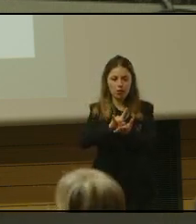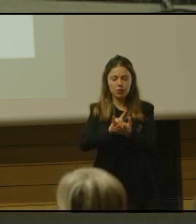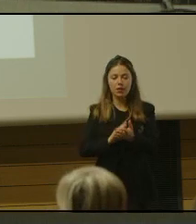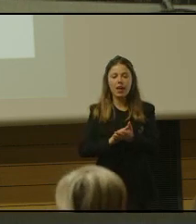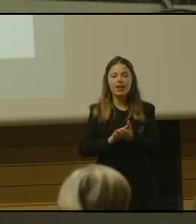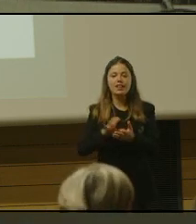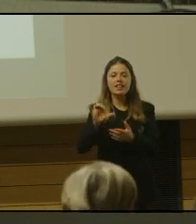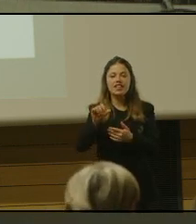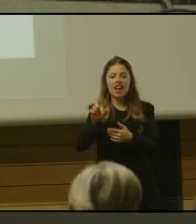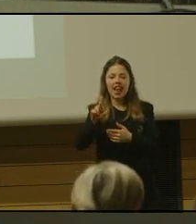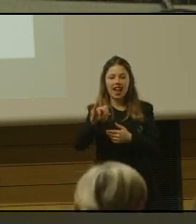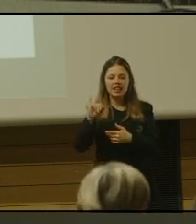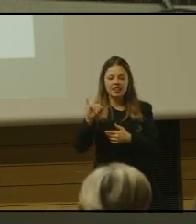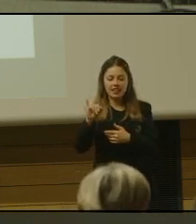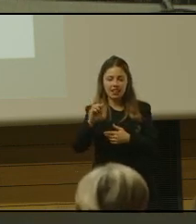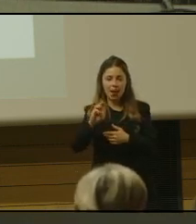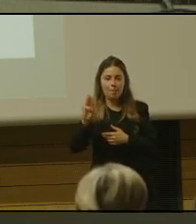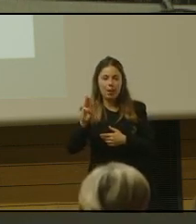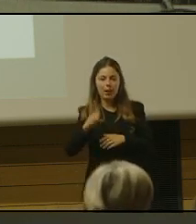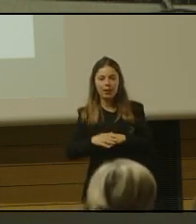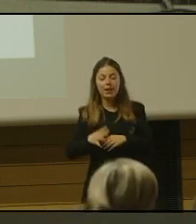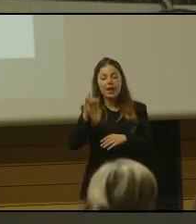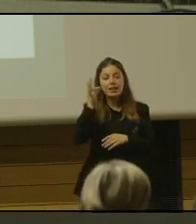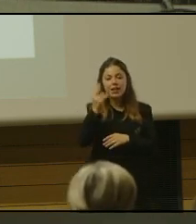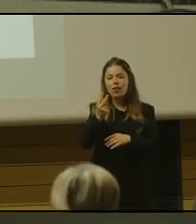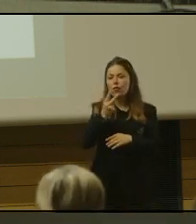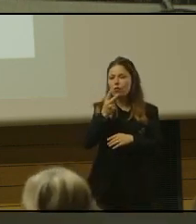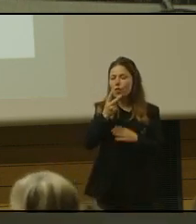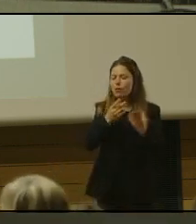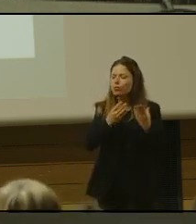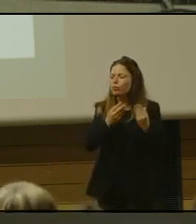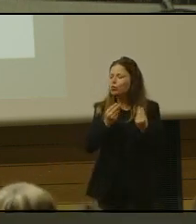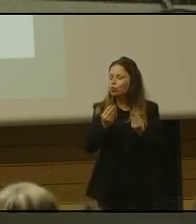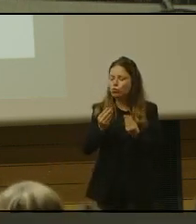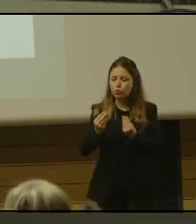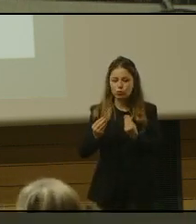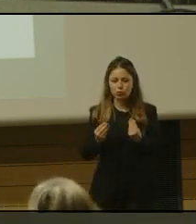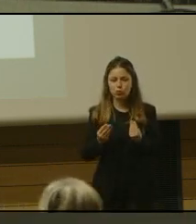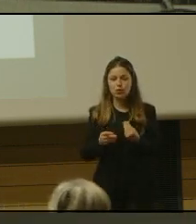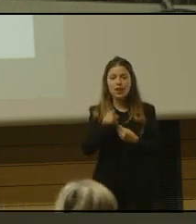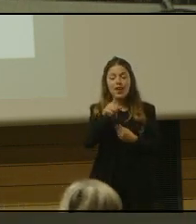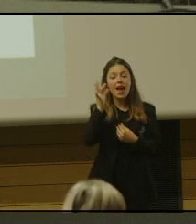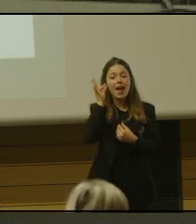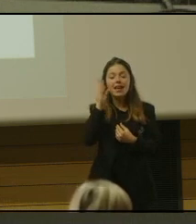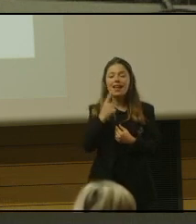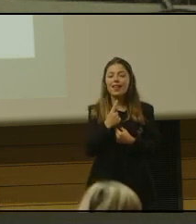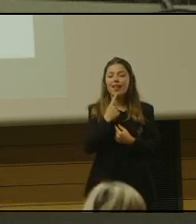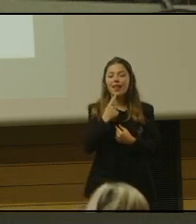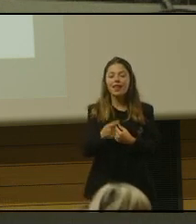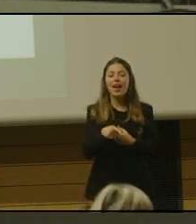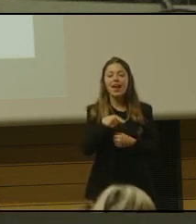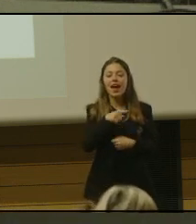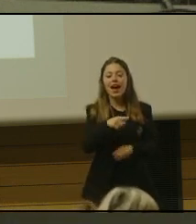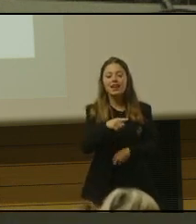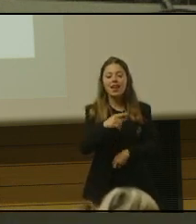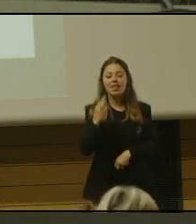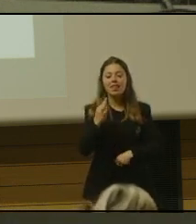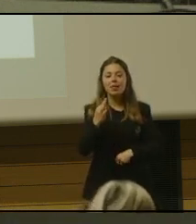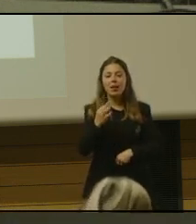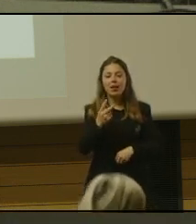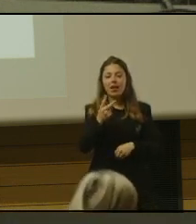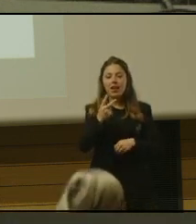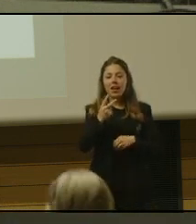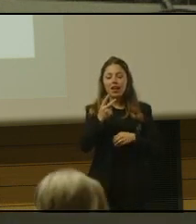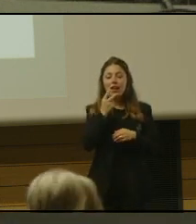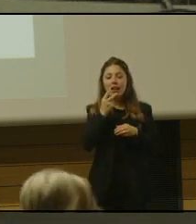Jessica Parker. Entonces esta chica en esa serie fumaba muchísimo, muchísimo. Y ella lo que decía es que a ella le tenían que hacer cigarrillos de